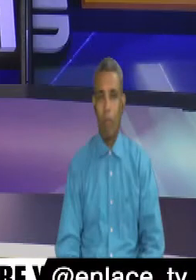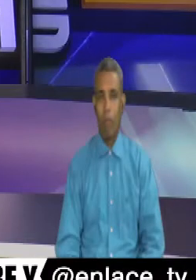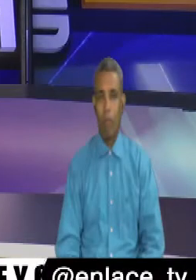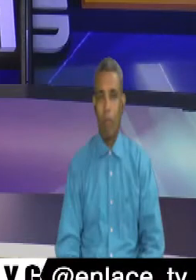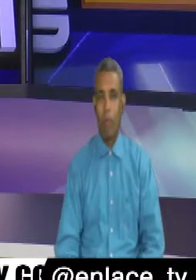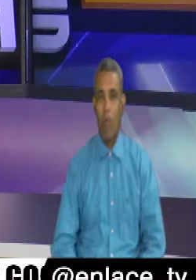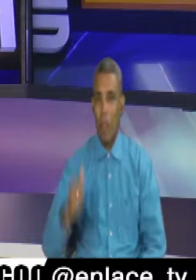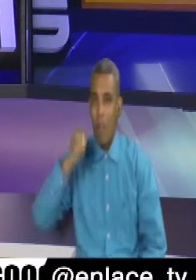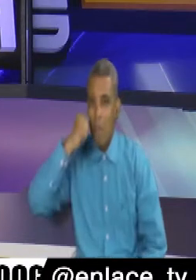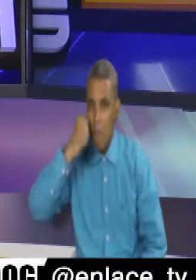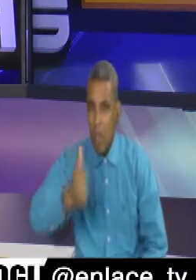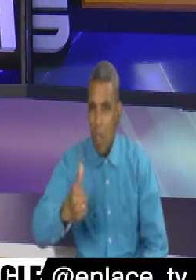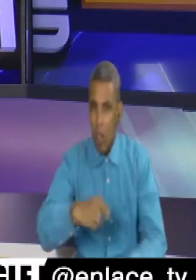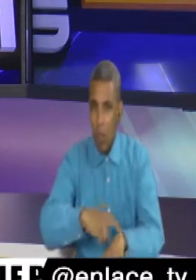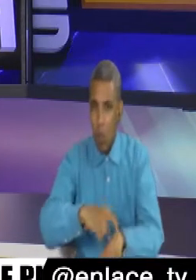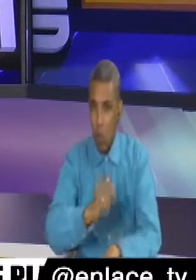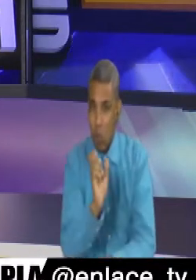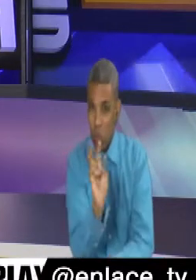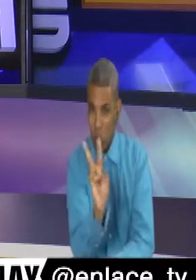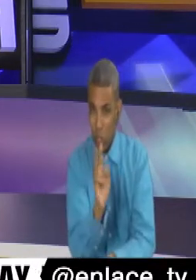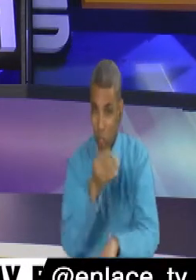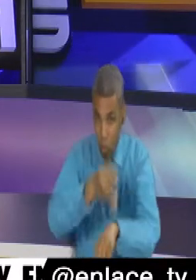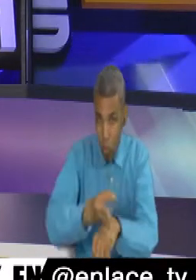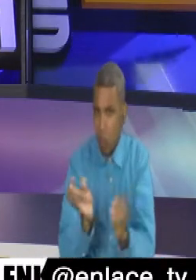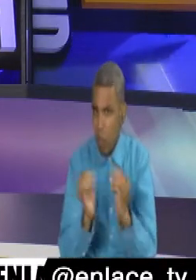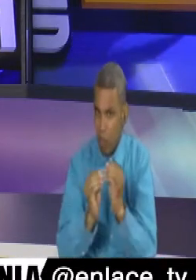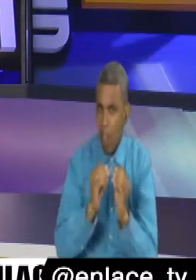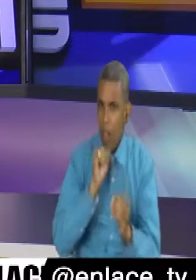Mañana los esperamos a las 12 del mediodía con más de lo que